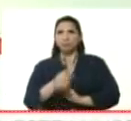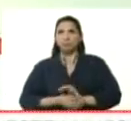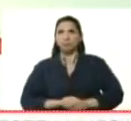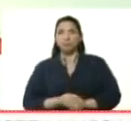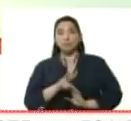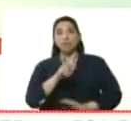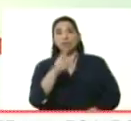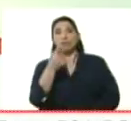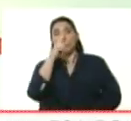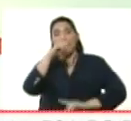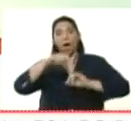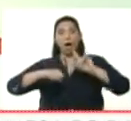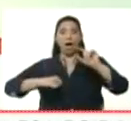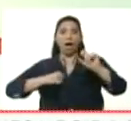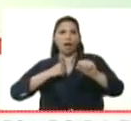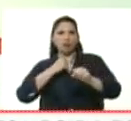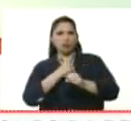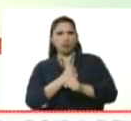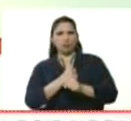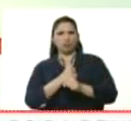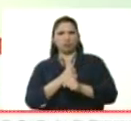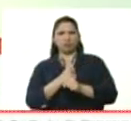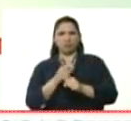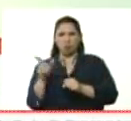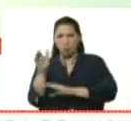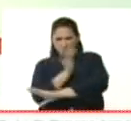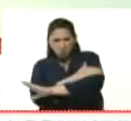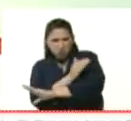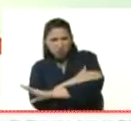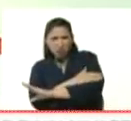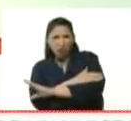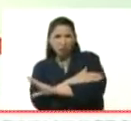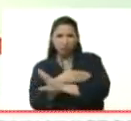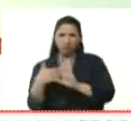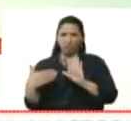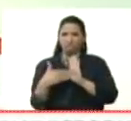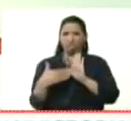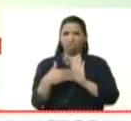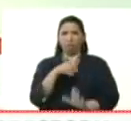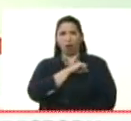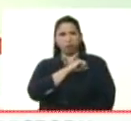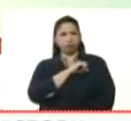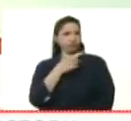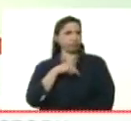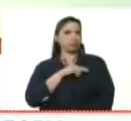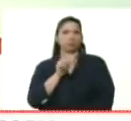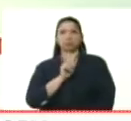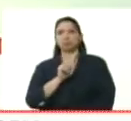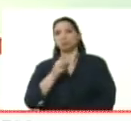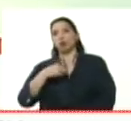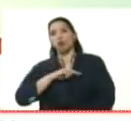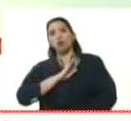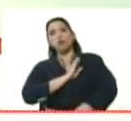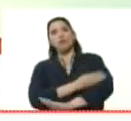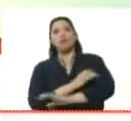21 años tienen asustándonos. Y en verdad eso nos ha fortalecido a nosotros.